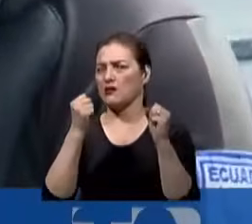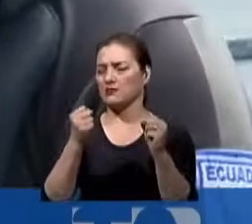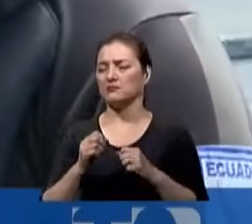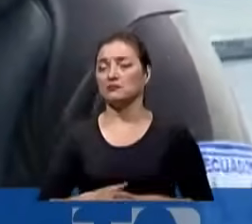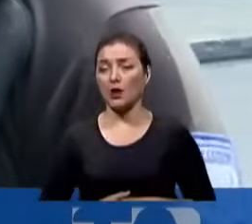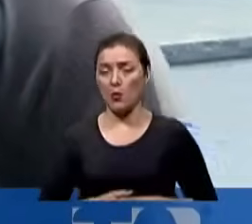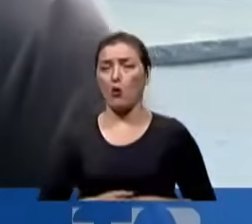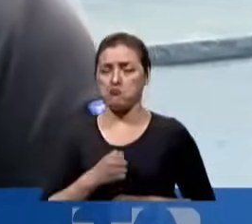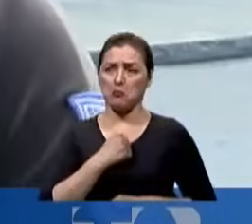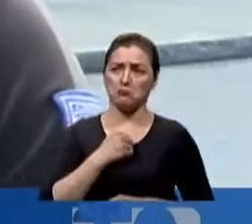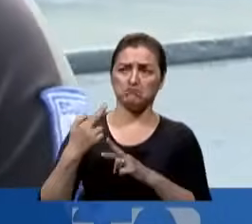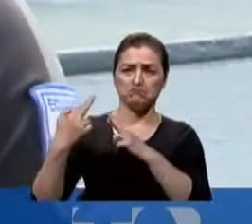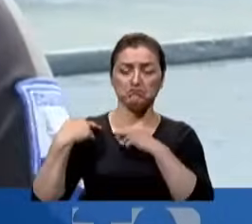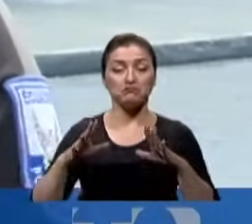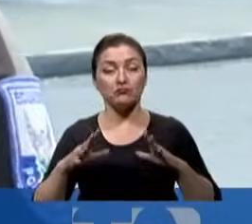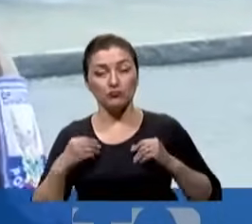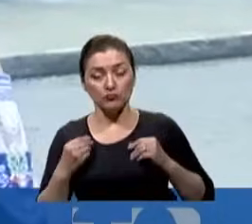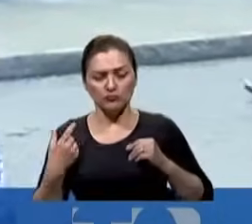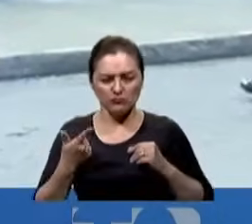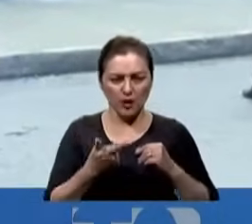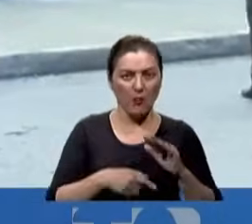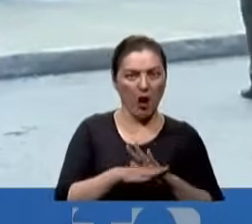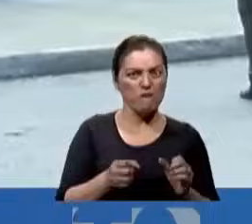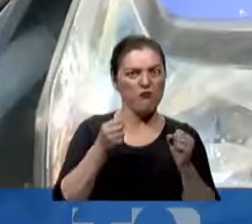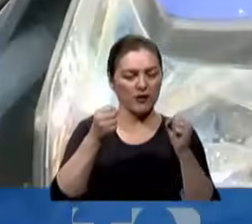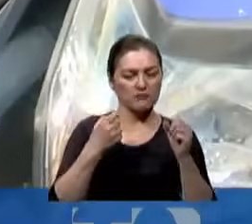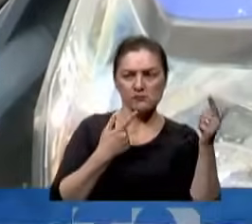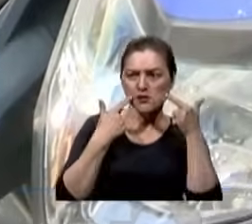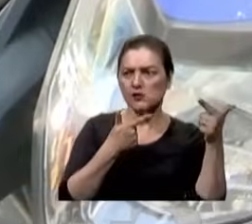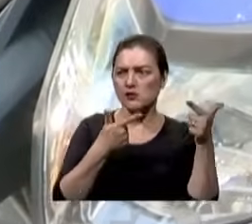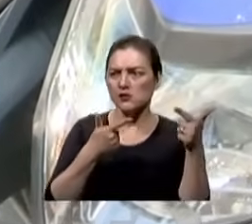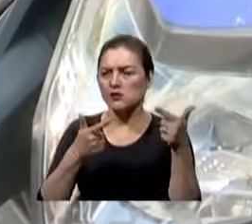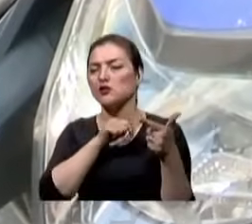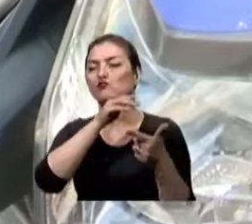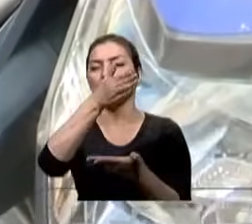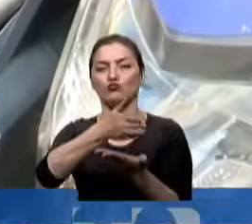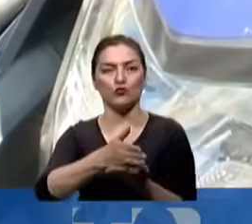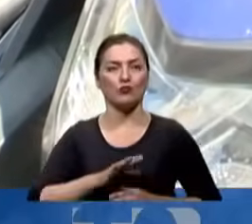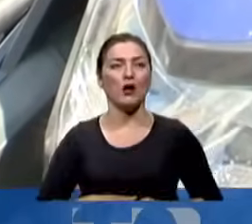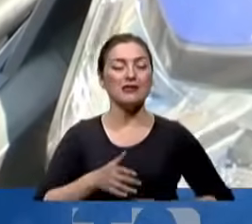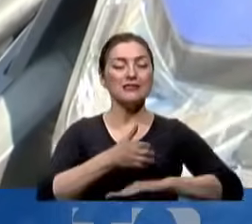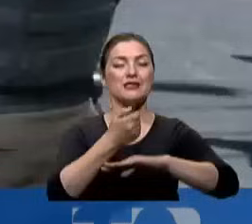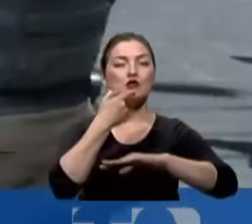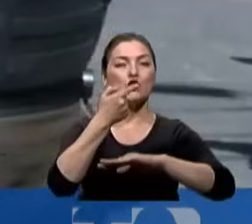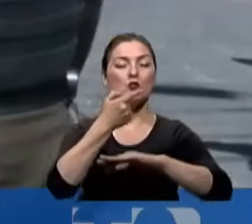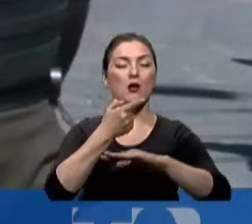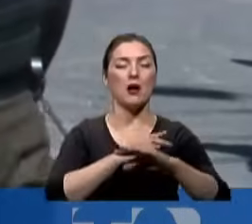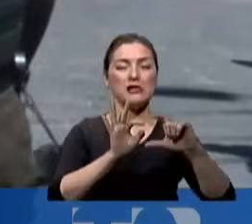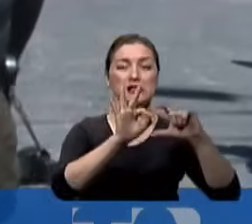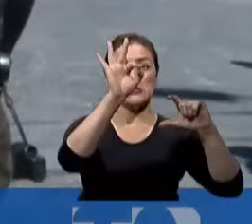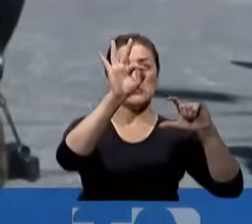considerar esta calle como línea crítica para que no se vuelvan a cometer esos delitos. A pesar de estos hechos, la autoridad habla de una reducción